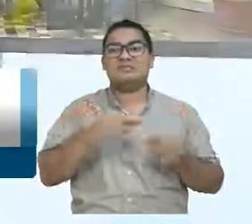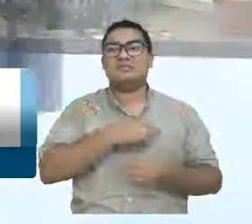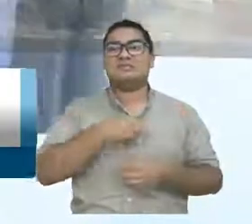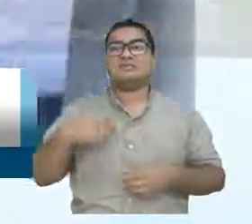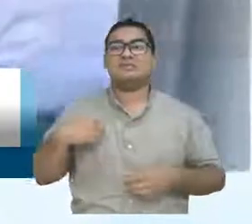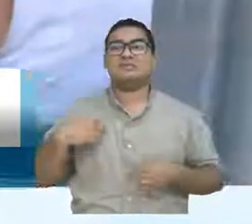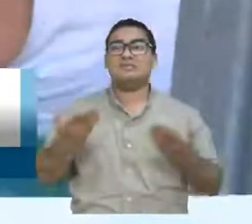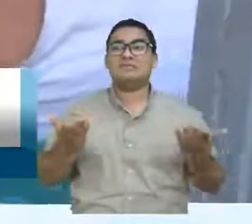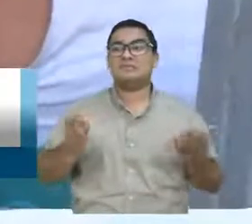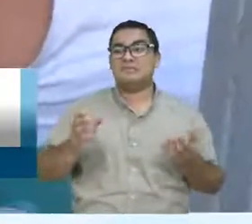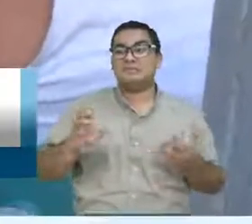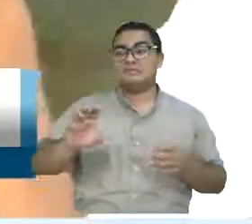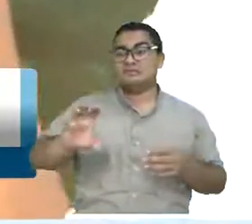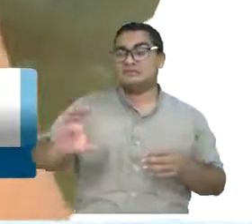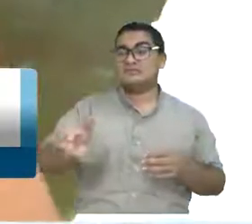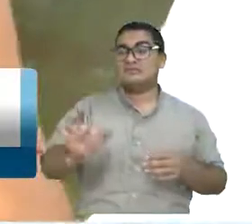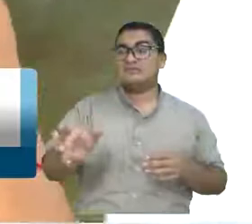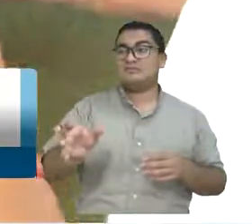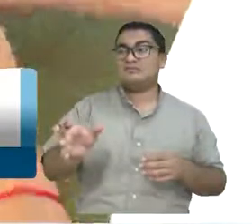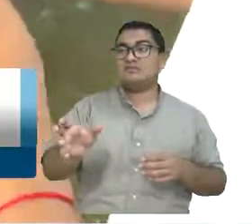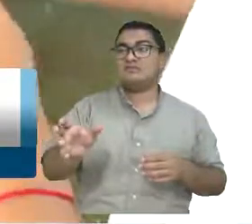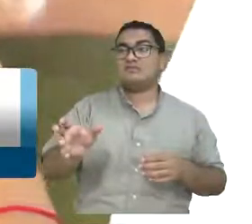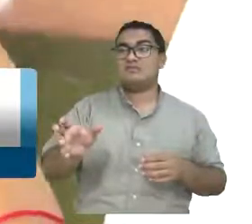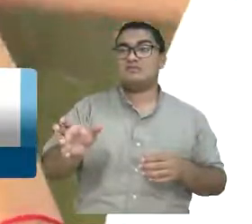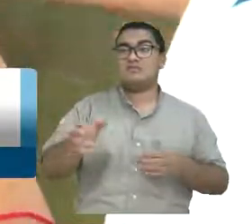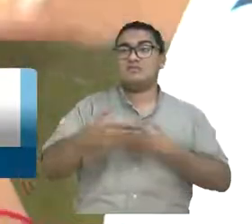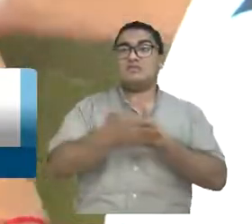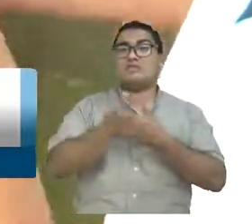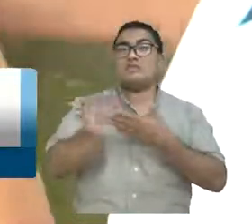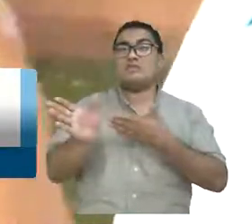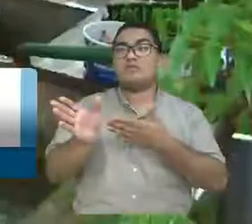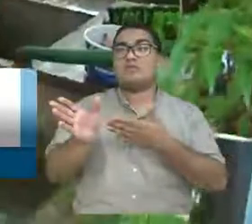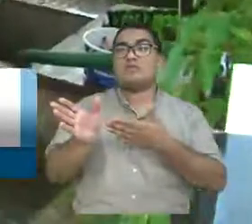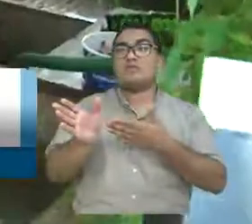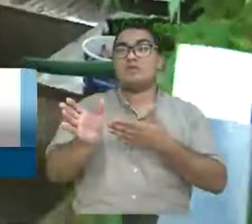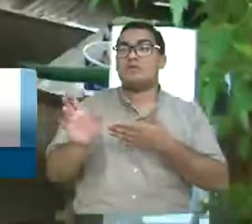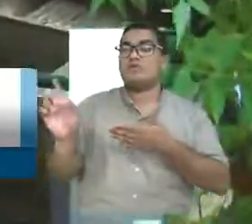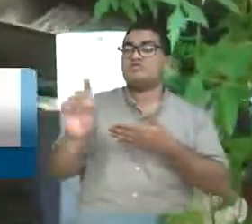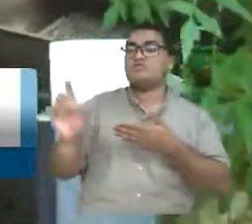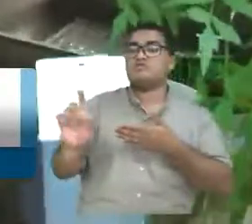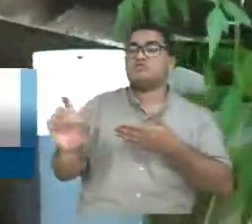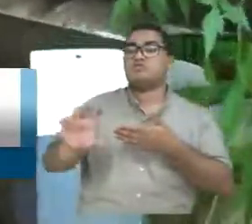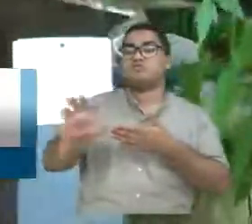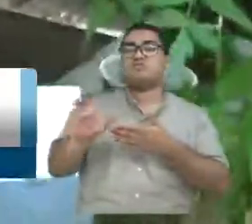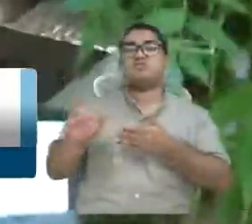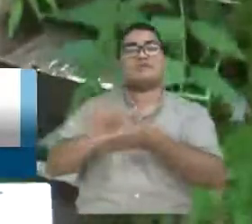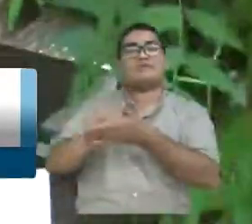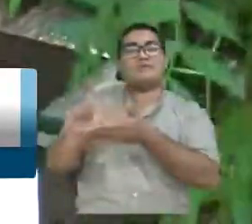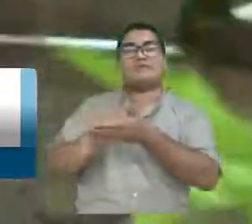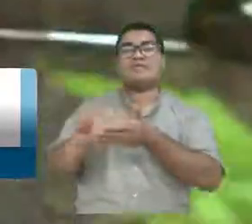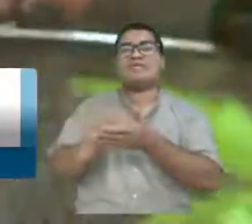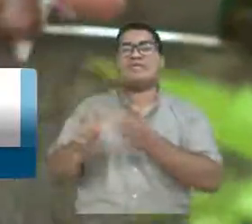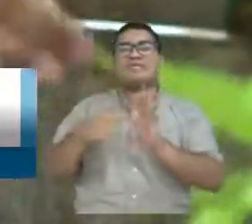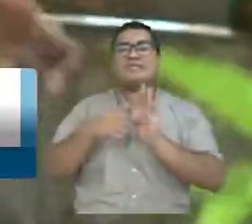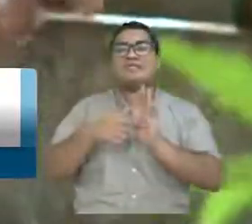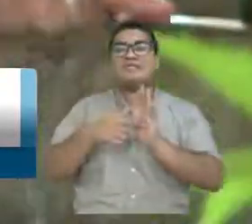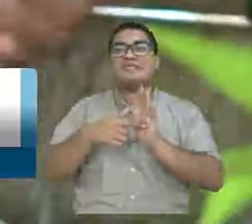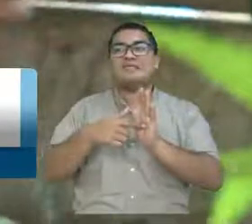las perillas o manecillas se están aplicando para desinfectar la zona, evitar eso. Hay muchas puertas que son